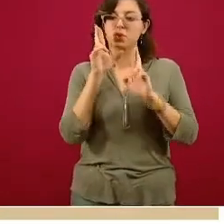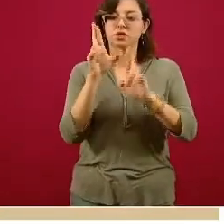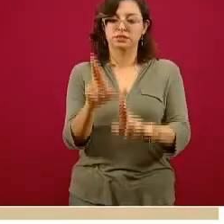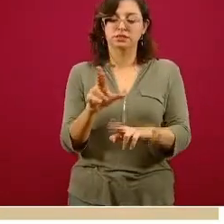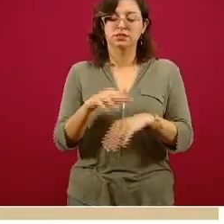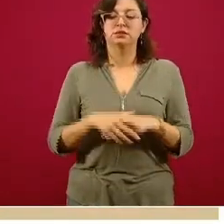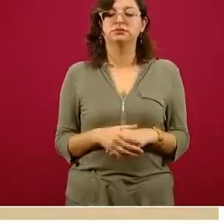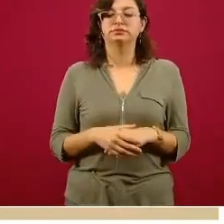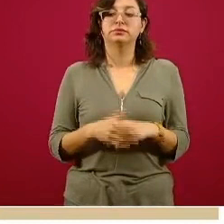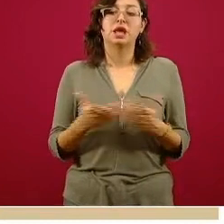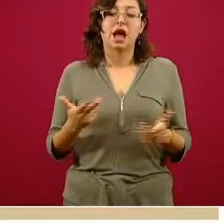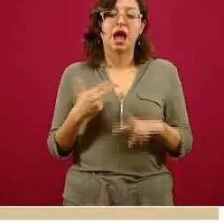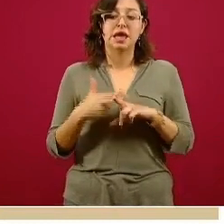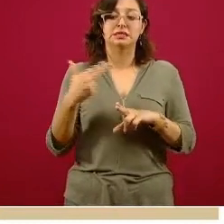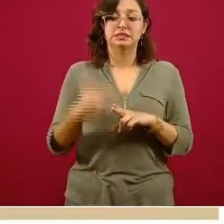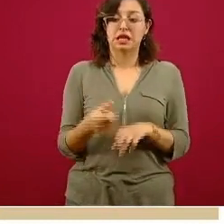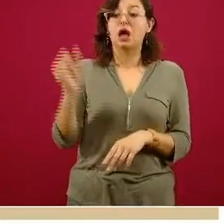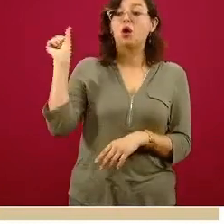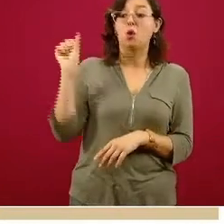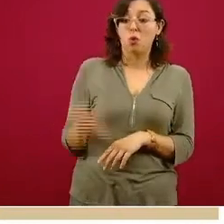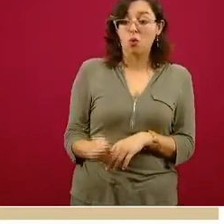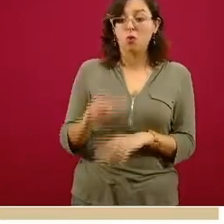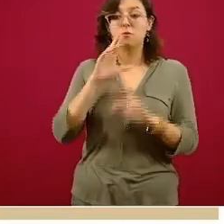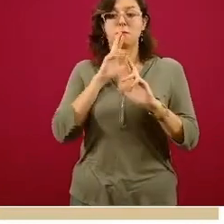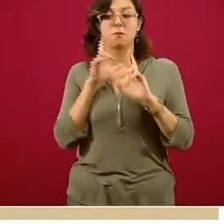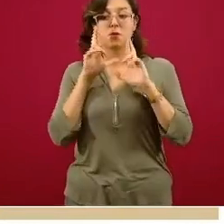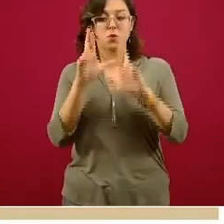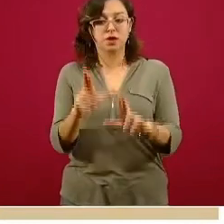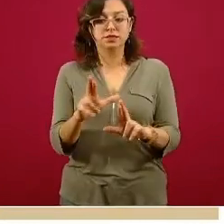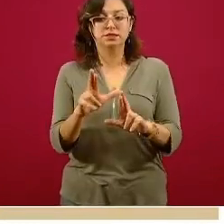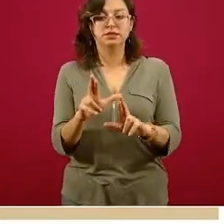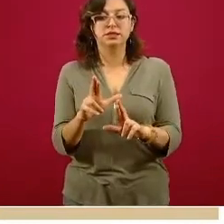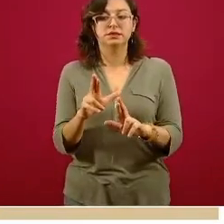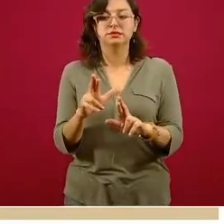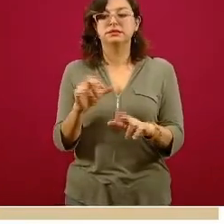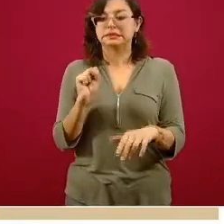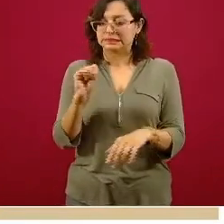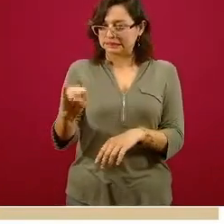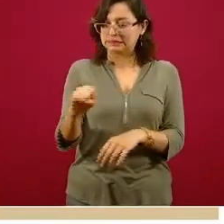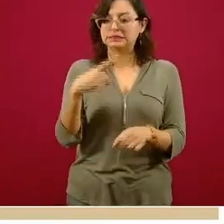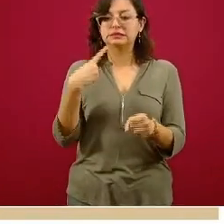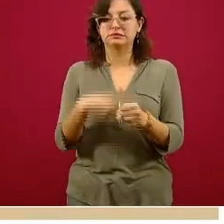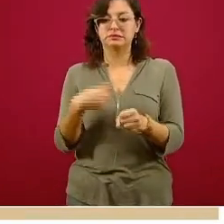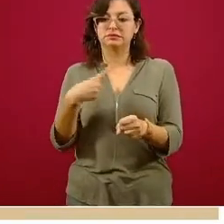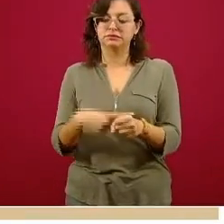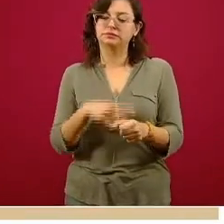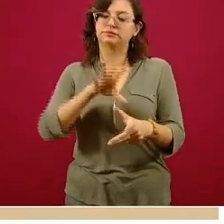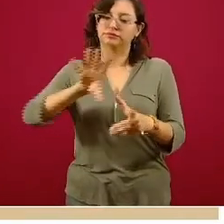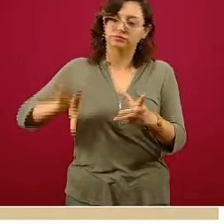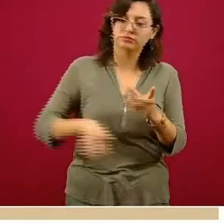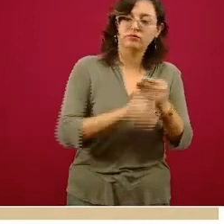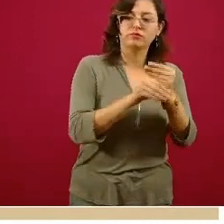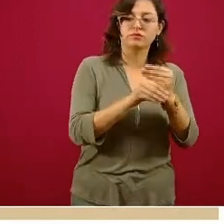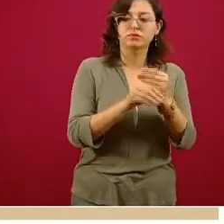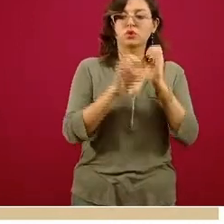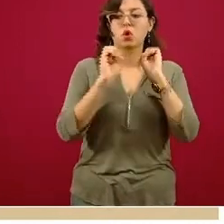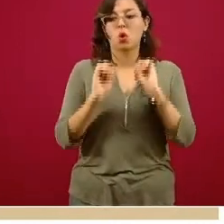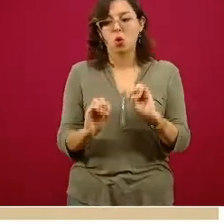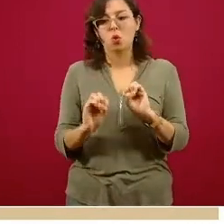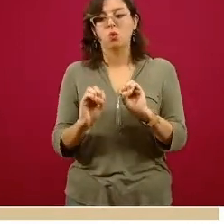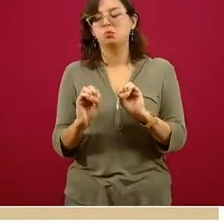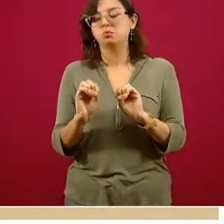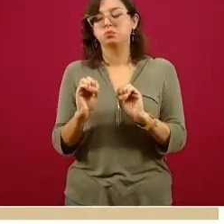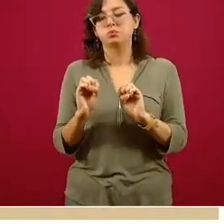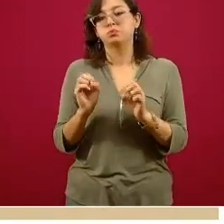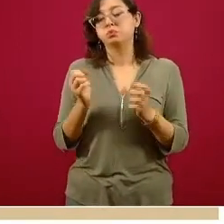día de hoy, ya sea que se emitió su resultado confirmatorio y por lo tanto suben a la estadística, o fueron inclusive no